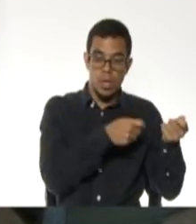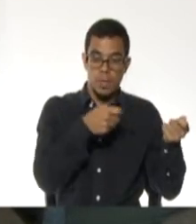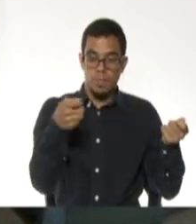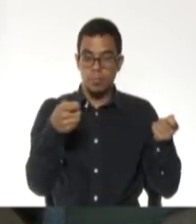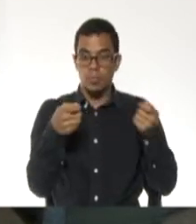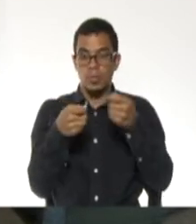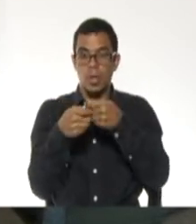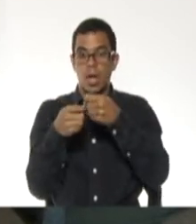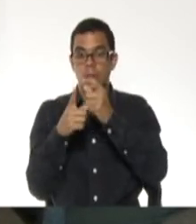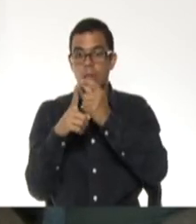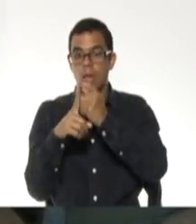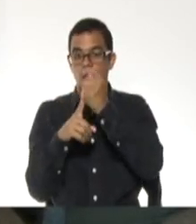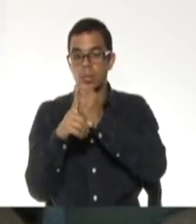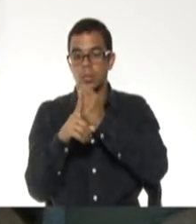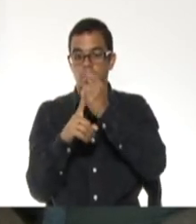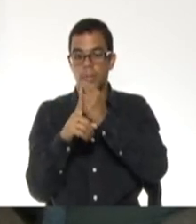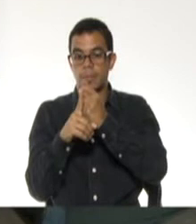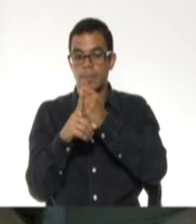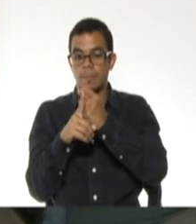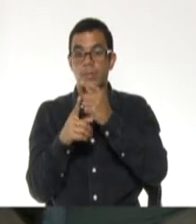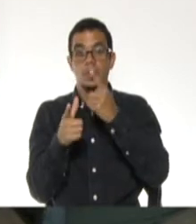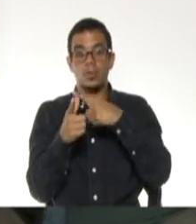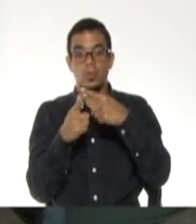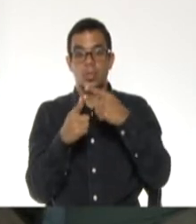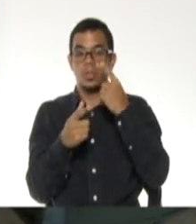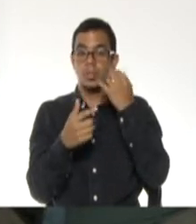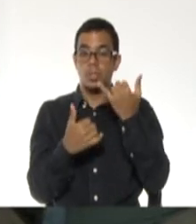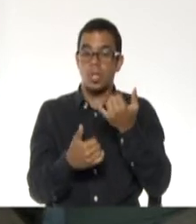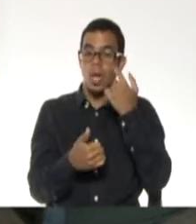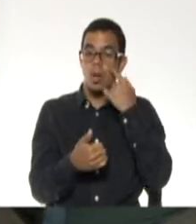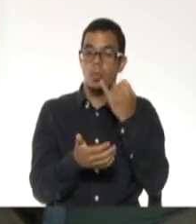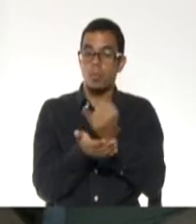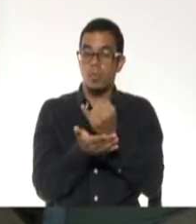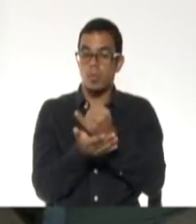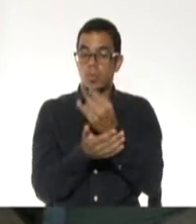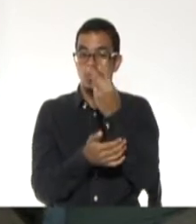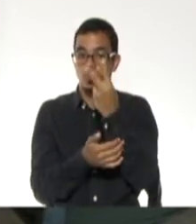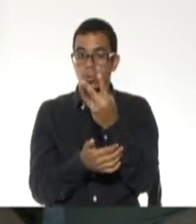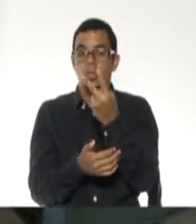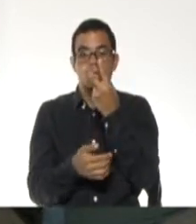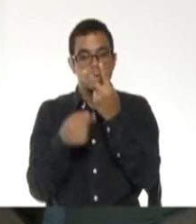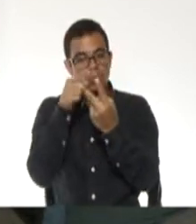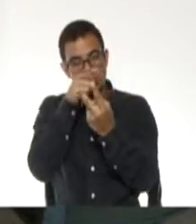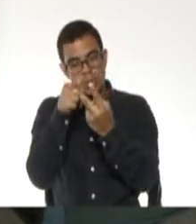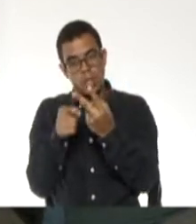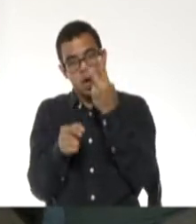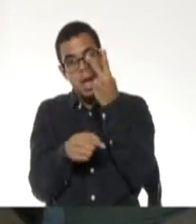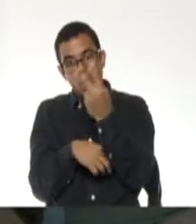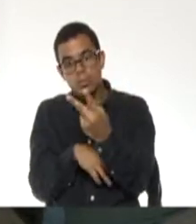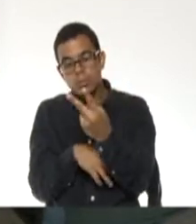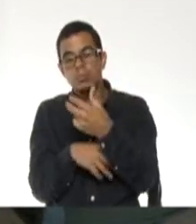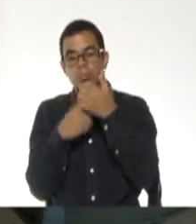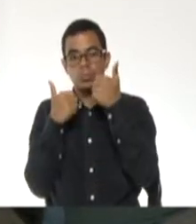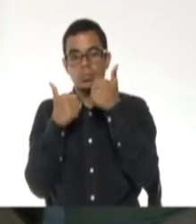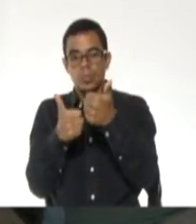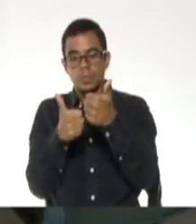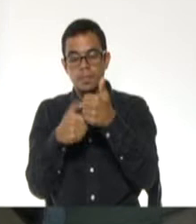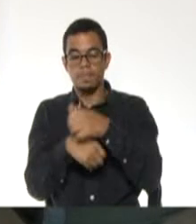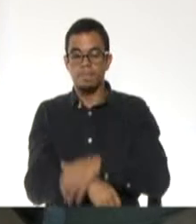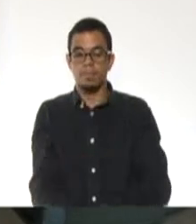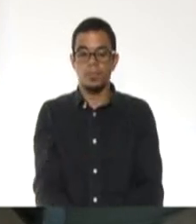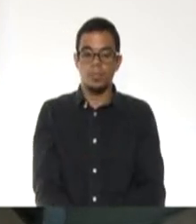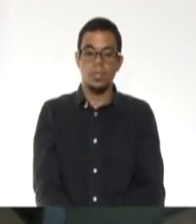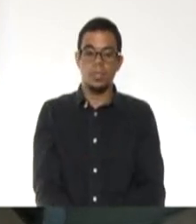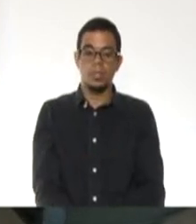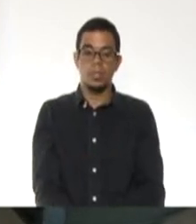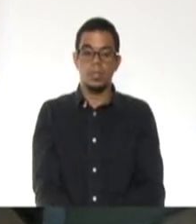el termostato. Ya llevo 2 verificaciones. Continúo para acá, a la salida del termostático. Después de